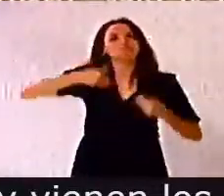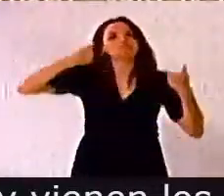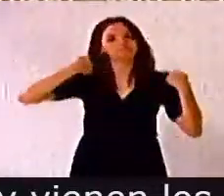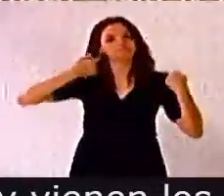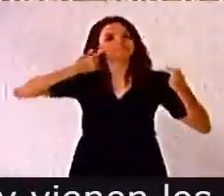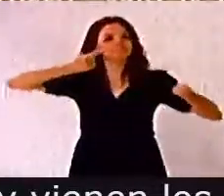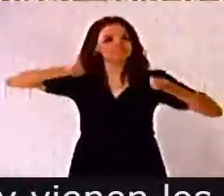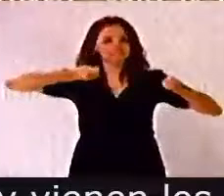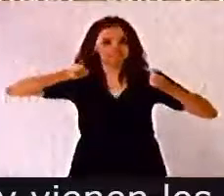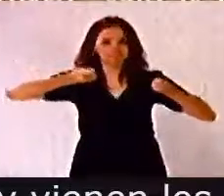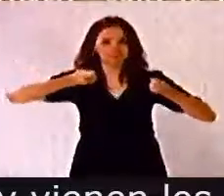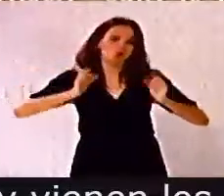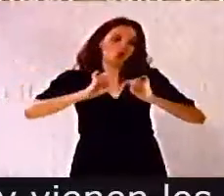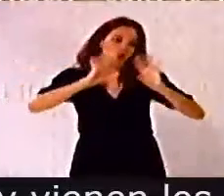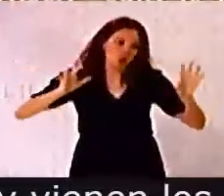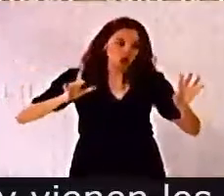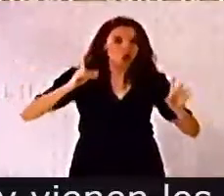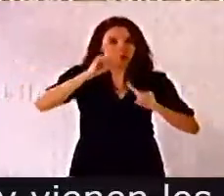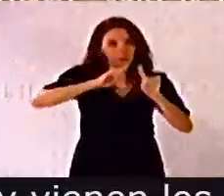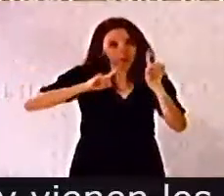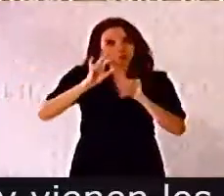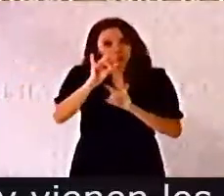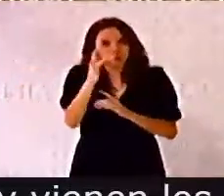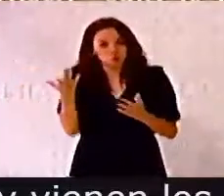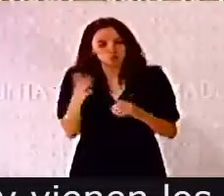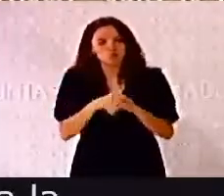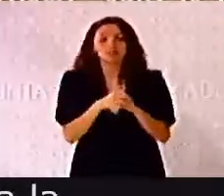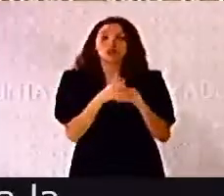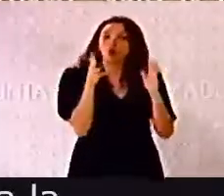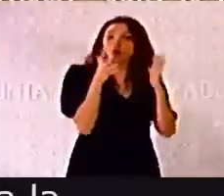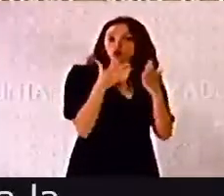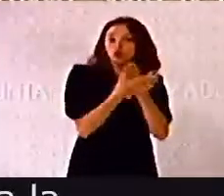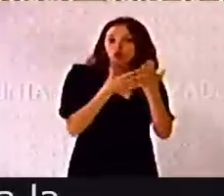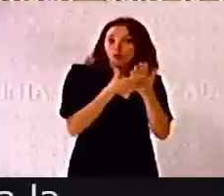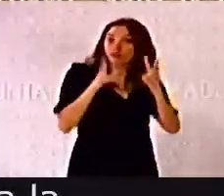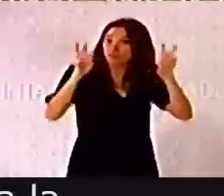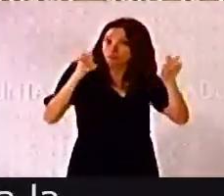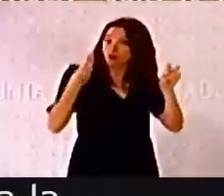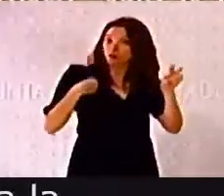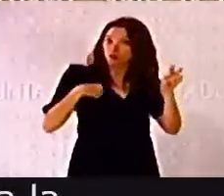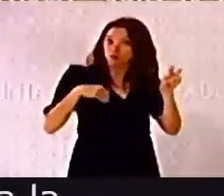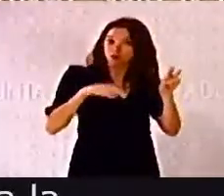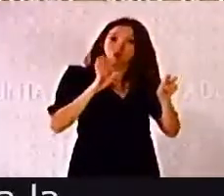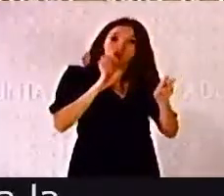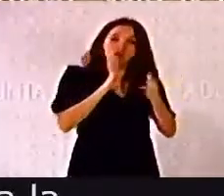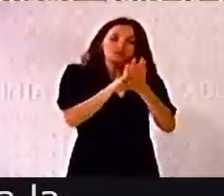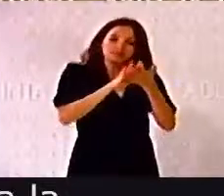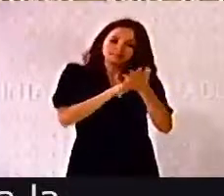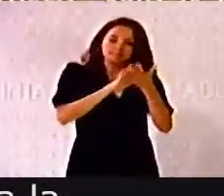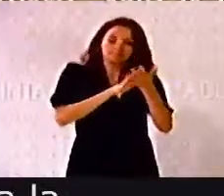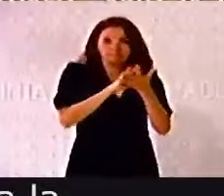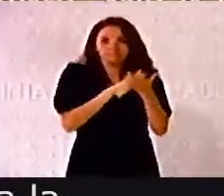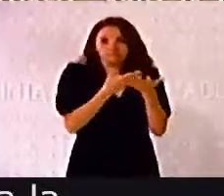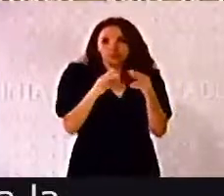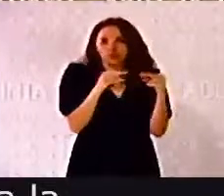Pero obviamente estamos preocupados y hemos estado hablando en el Consejo de Gobierno de todo lo relativo al modelo de